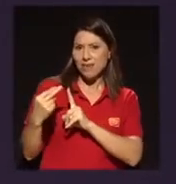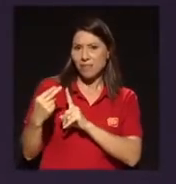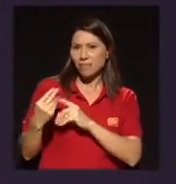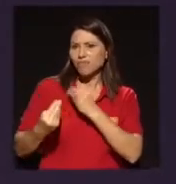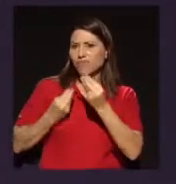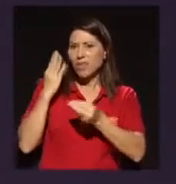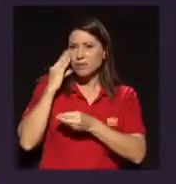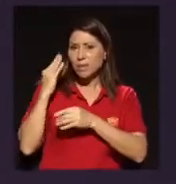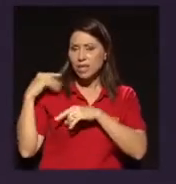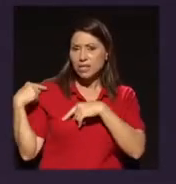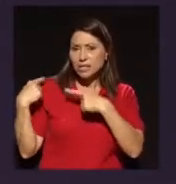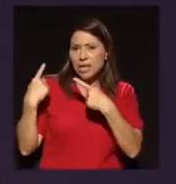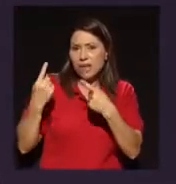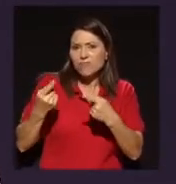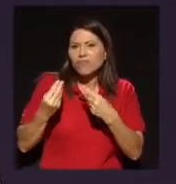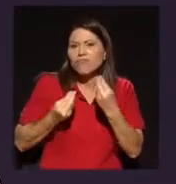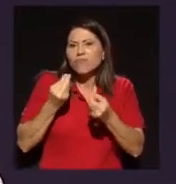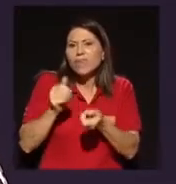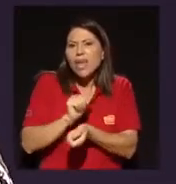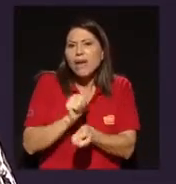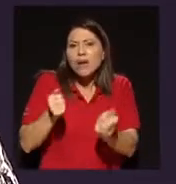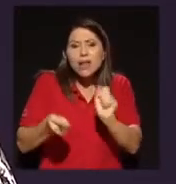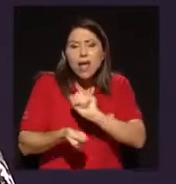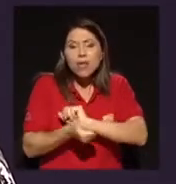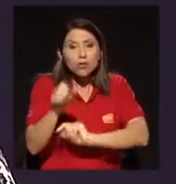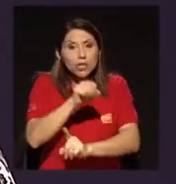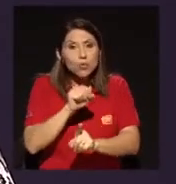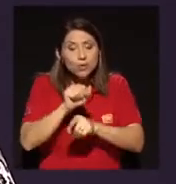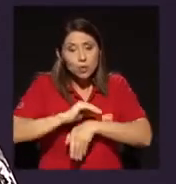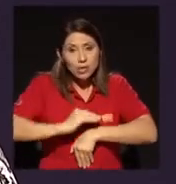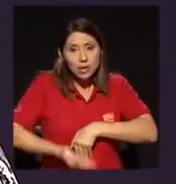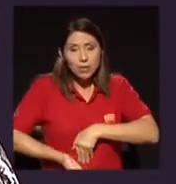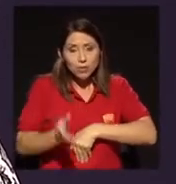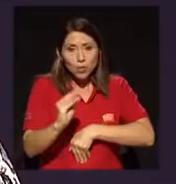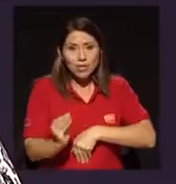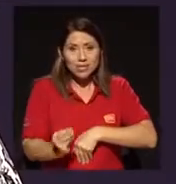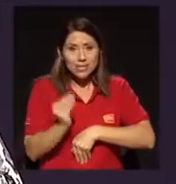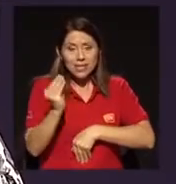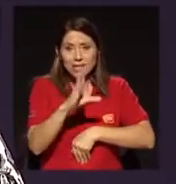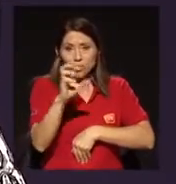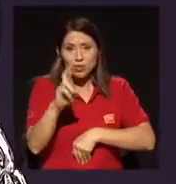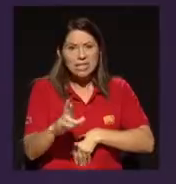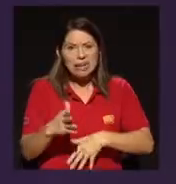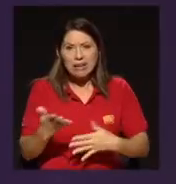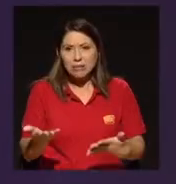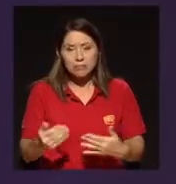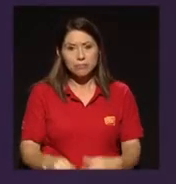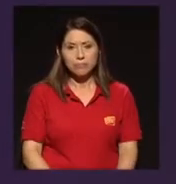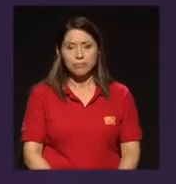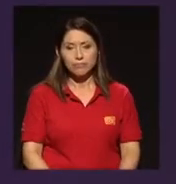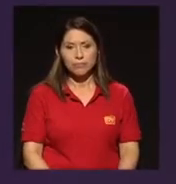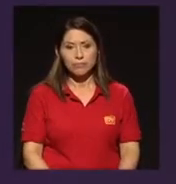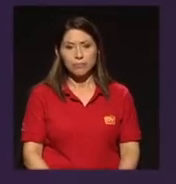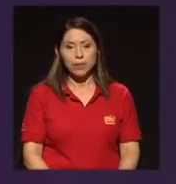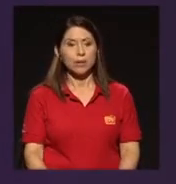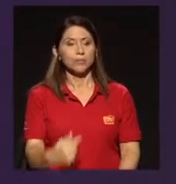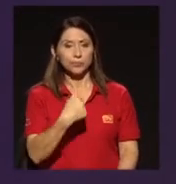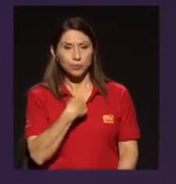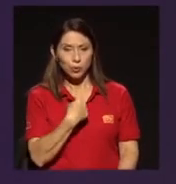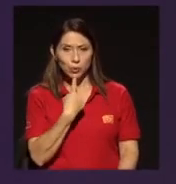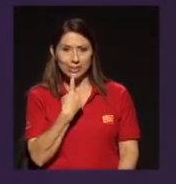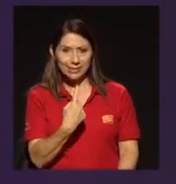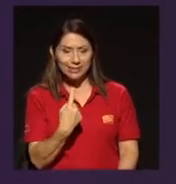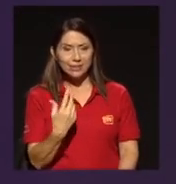o en qué situación se encuentra el embarazo adolescente en el territorio nacional? Bueno, yo diría